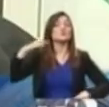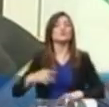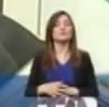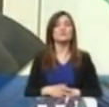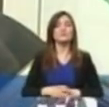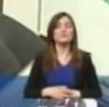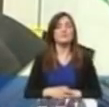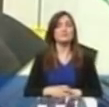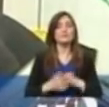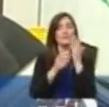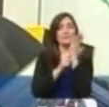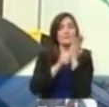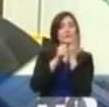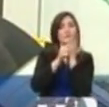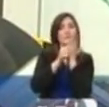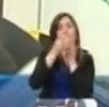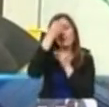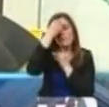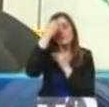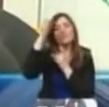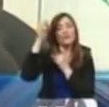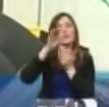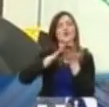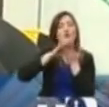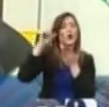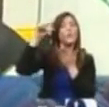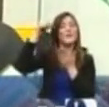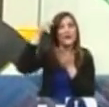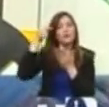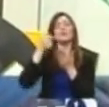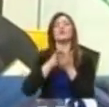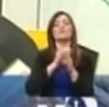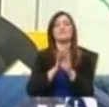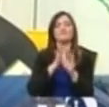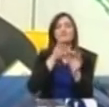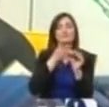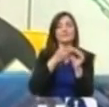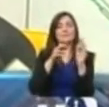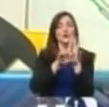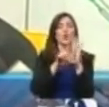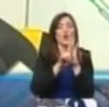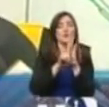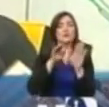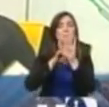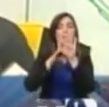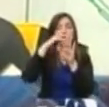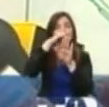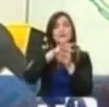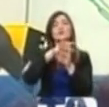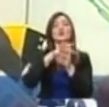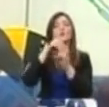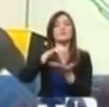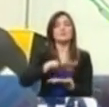que el ministerio, el Estado como tal, debe generar políticas públicas en favor de la niñez y eso